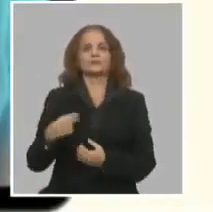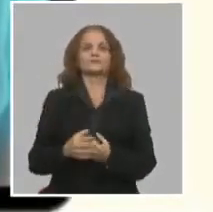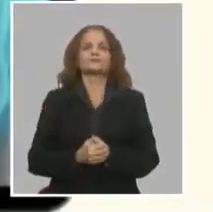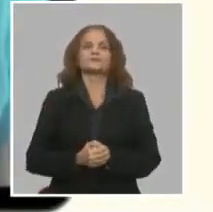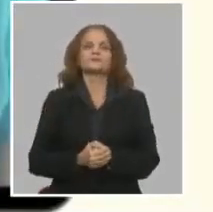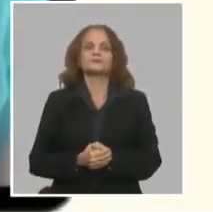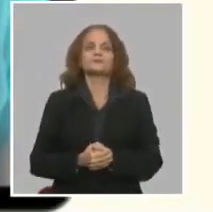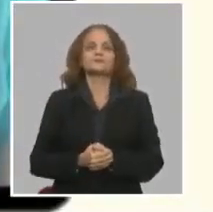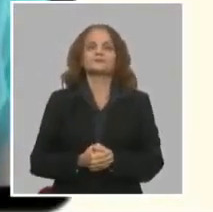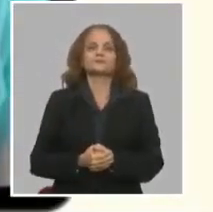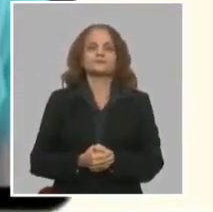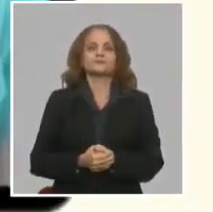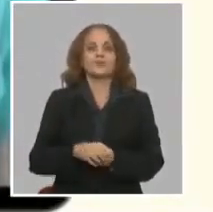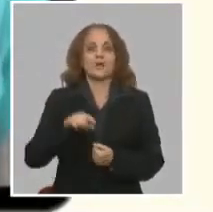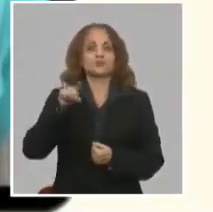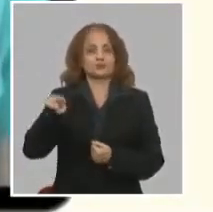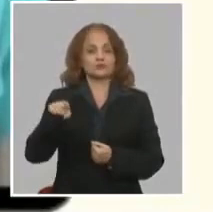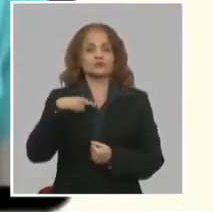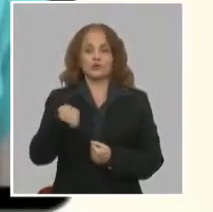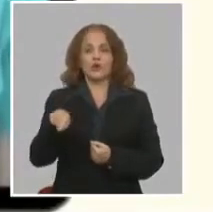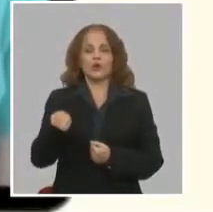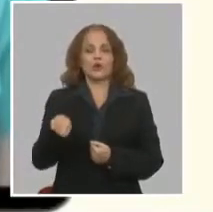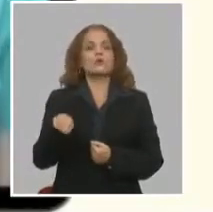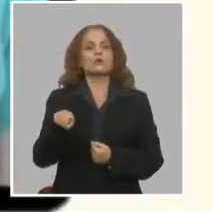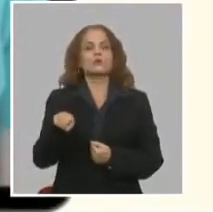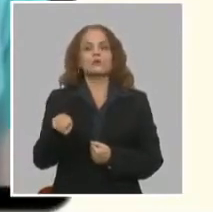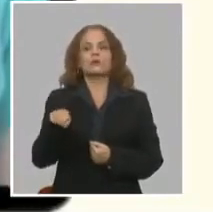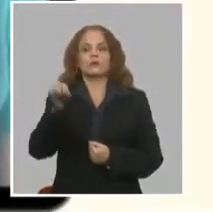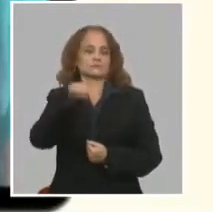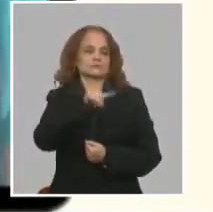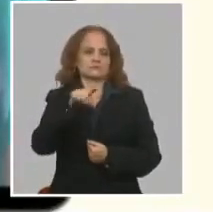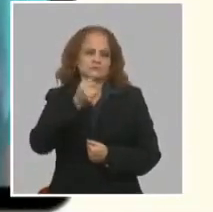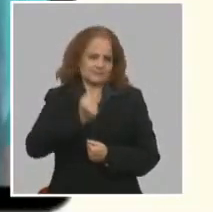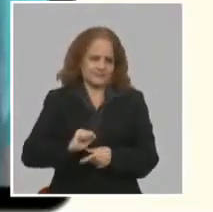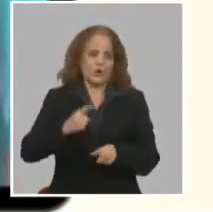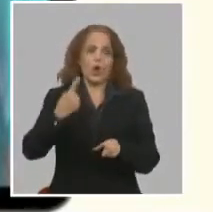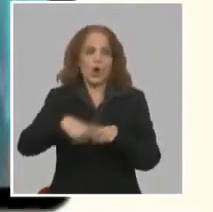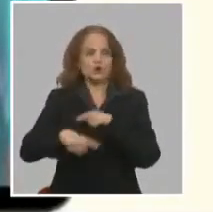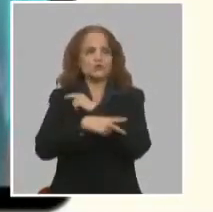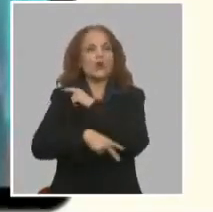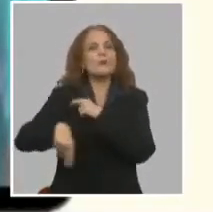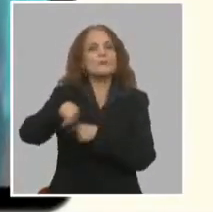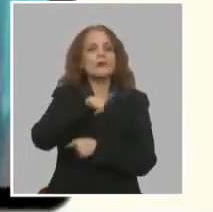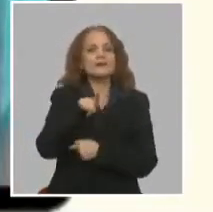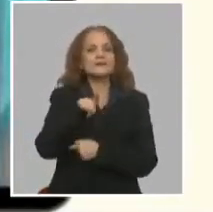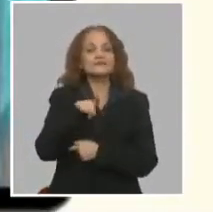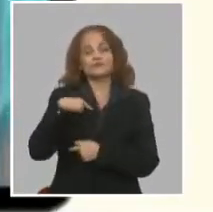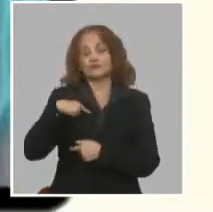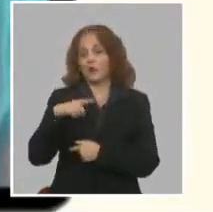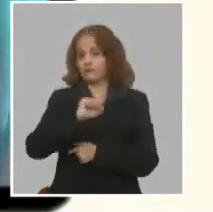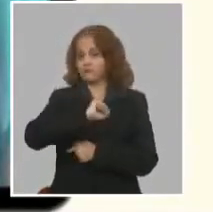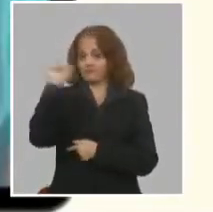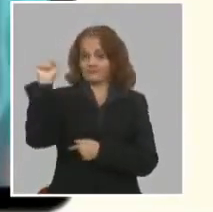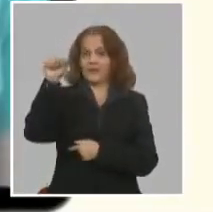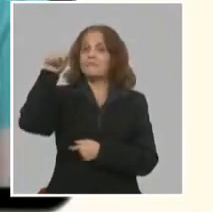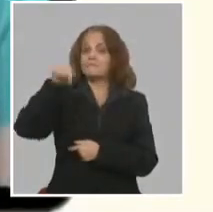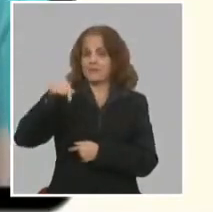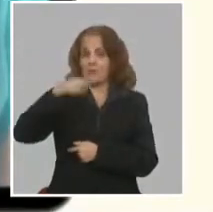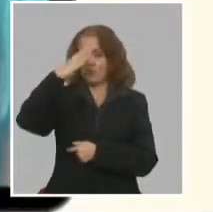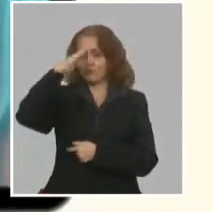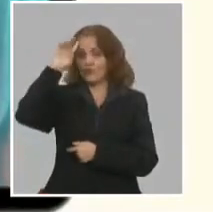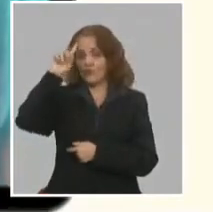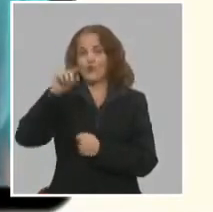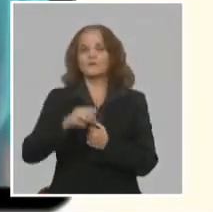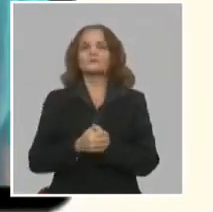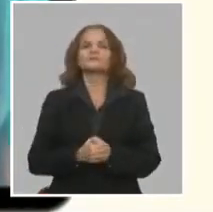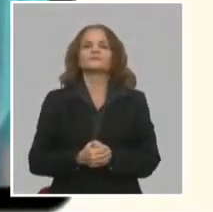Mi nombre es Catherine Bedoya, nacionalidad colombiana, médica orgullosamente graduada de la República de Cuba, donde